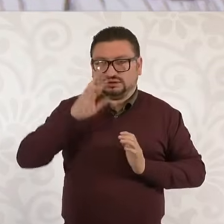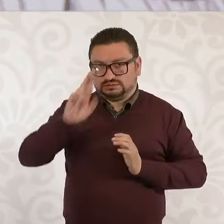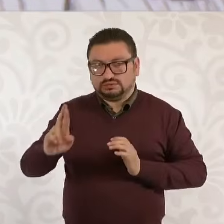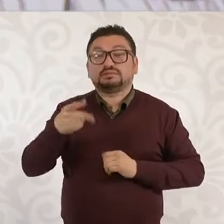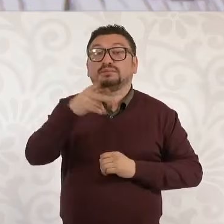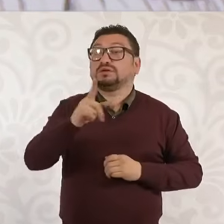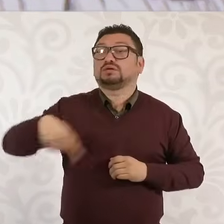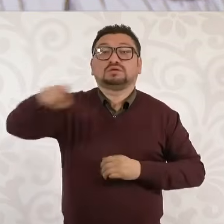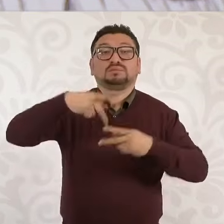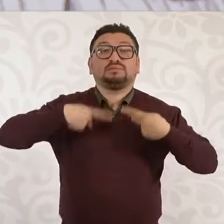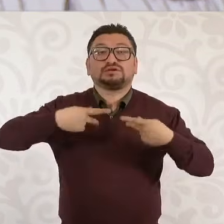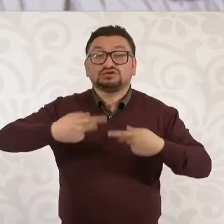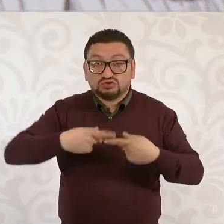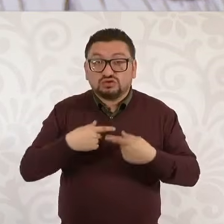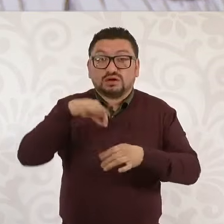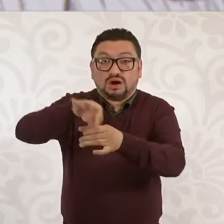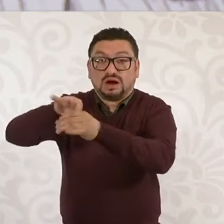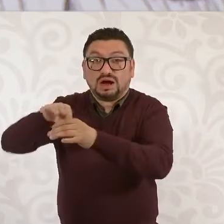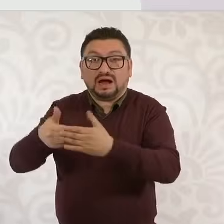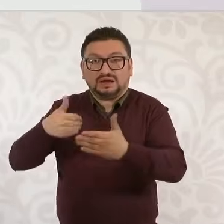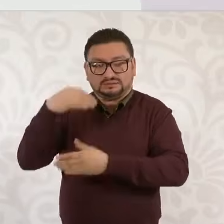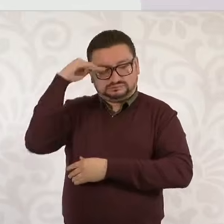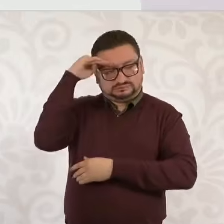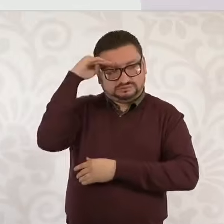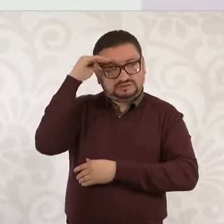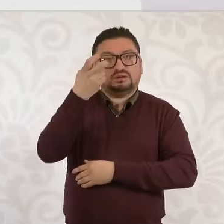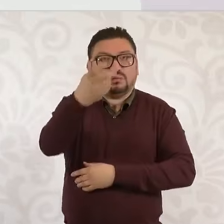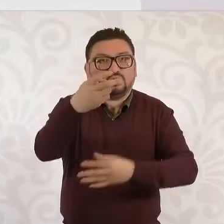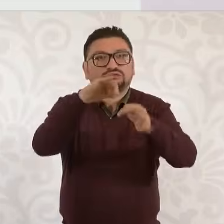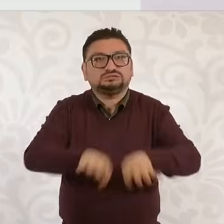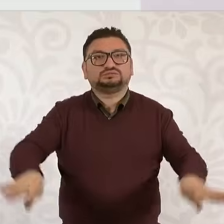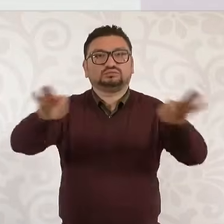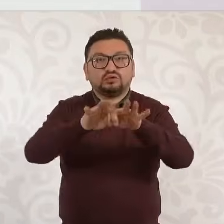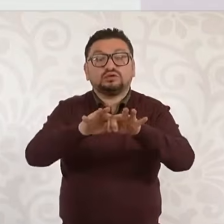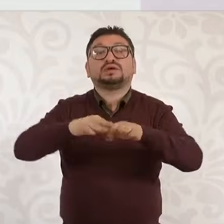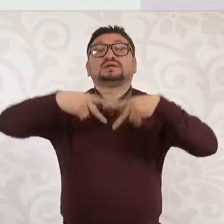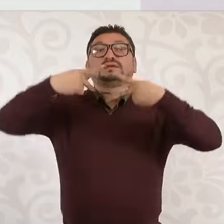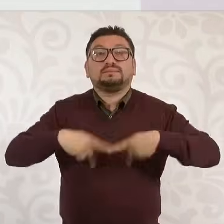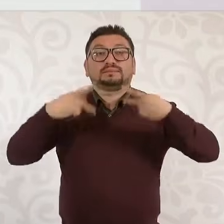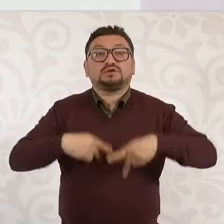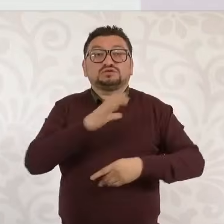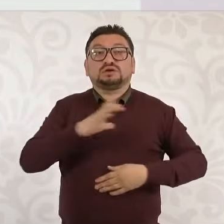gente tome la decisión. Por eso la importancia de que vayan a hacer campaña.